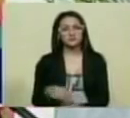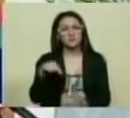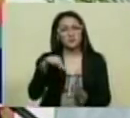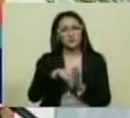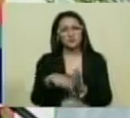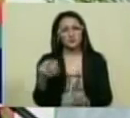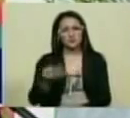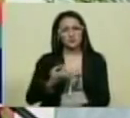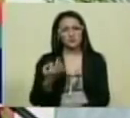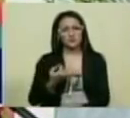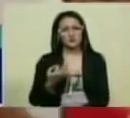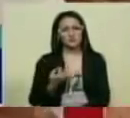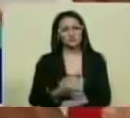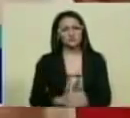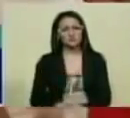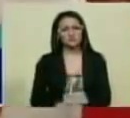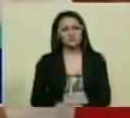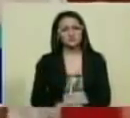profundamente.